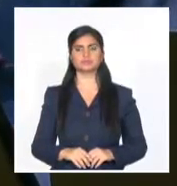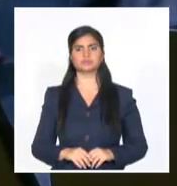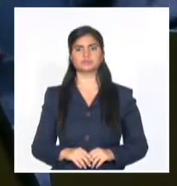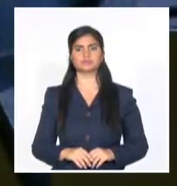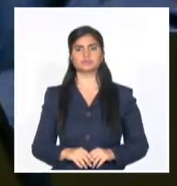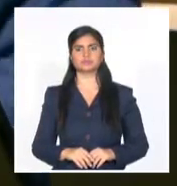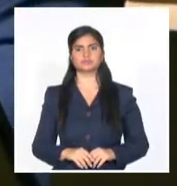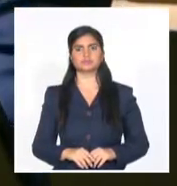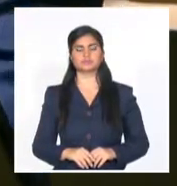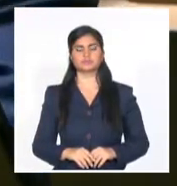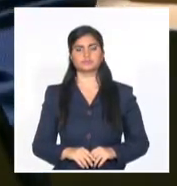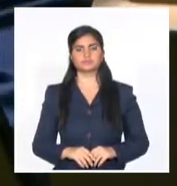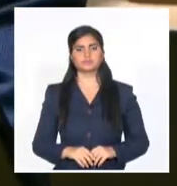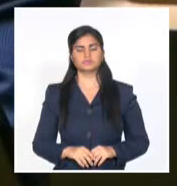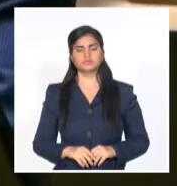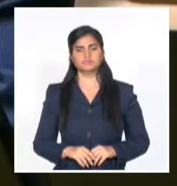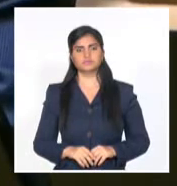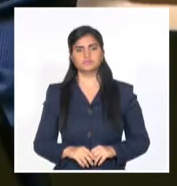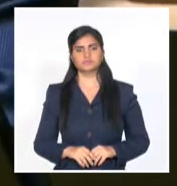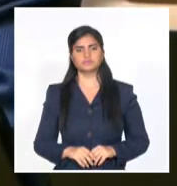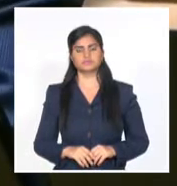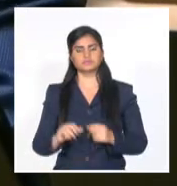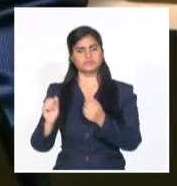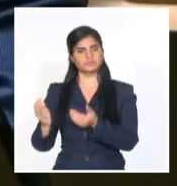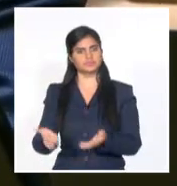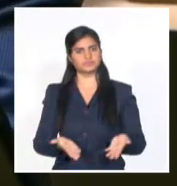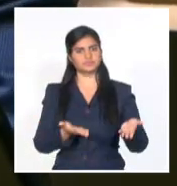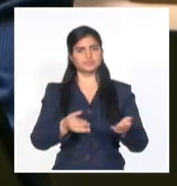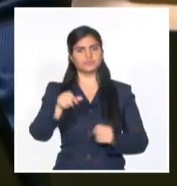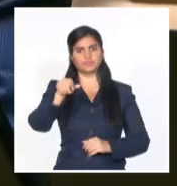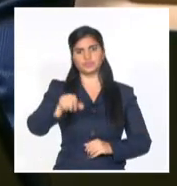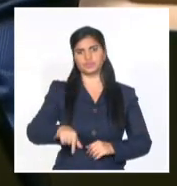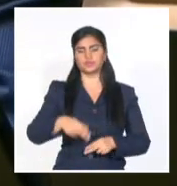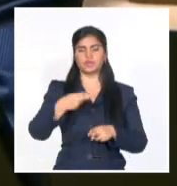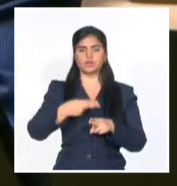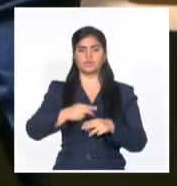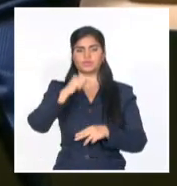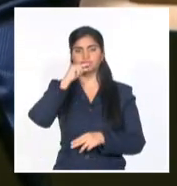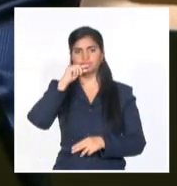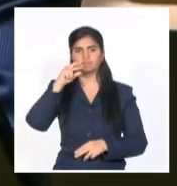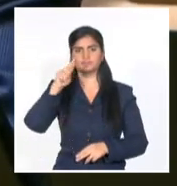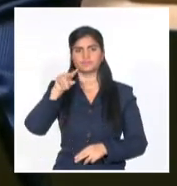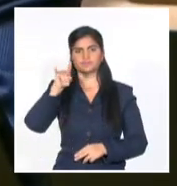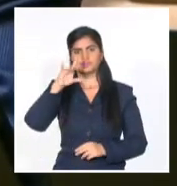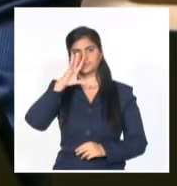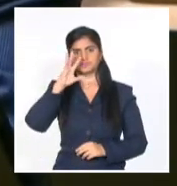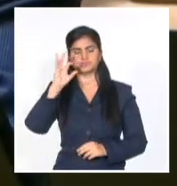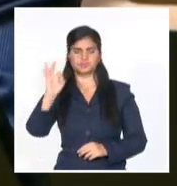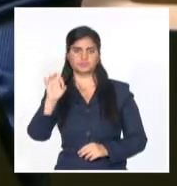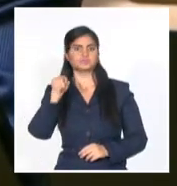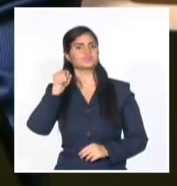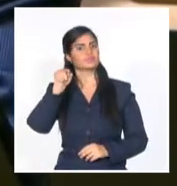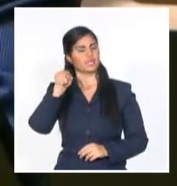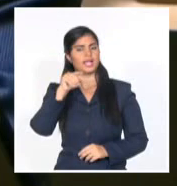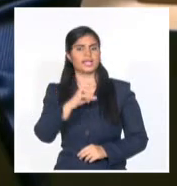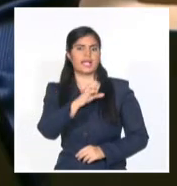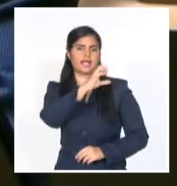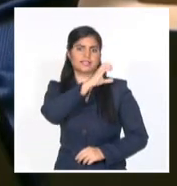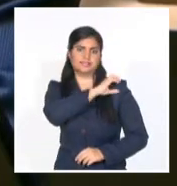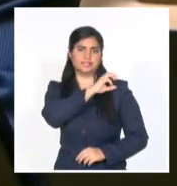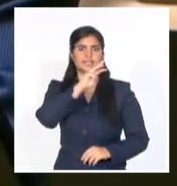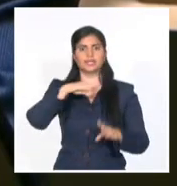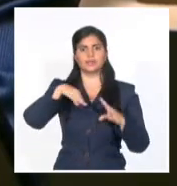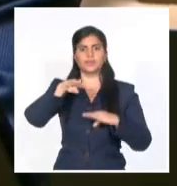Le cedo ahora la palabra a su excelencia Bruno Eduardo Rodríguez Parrilla, ministro